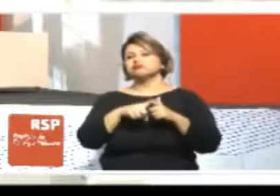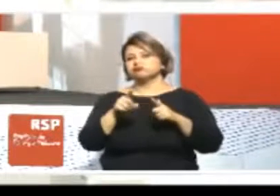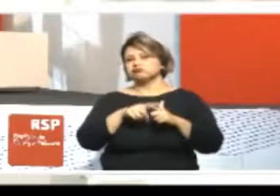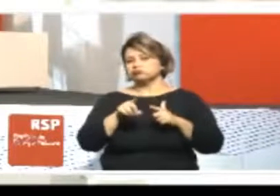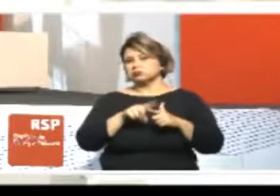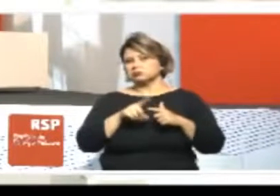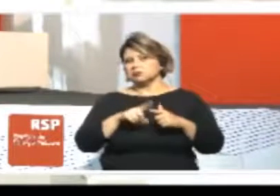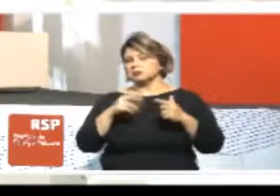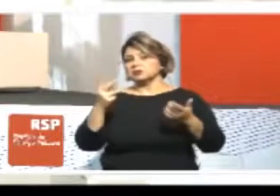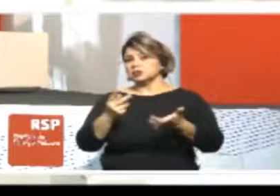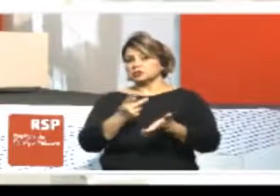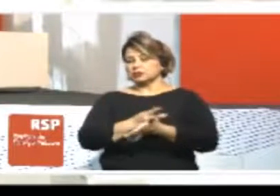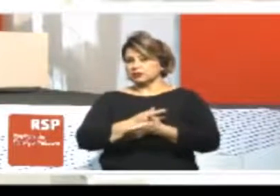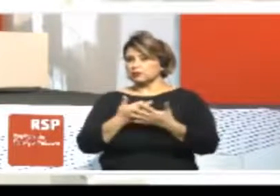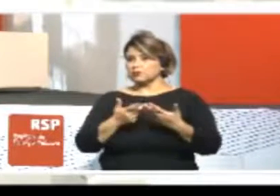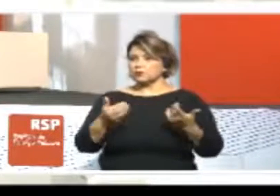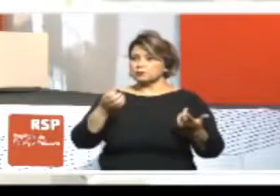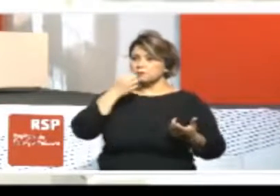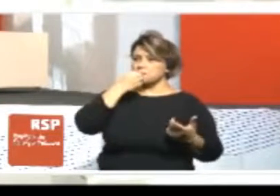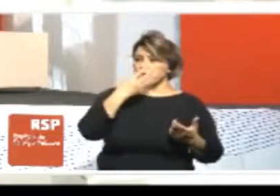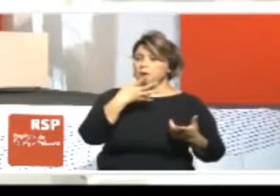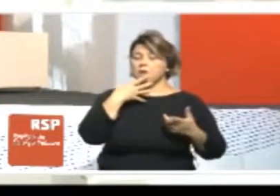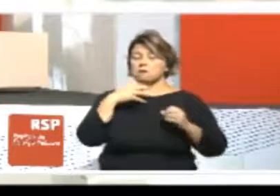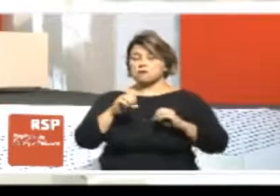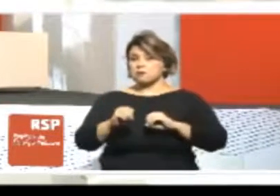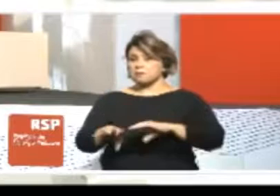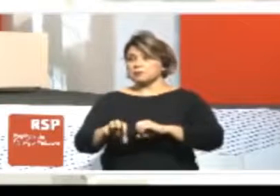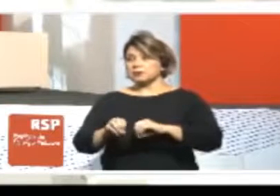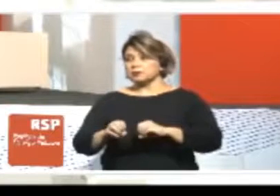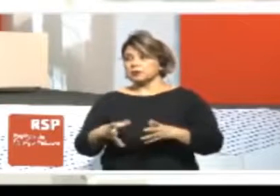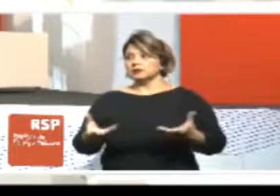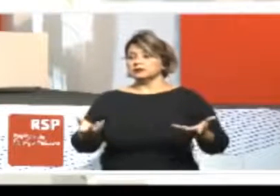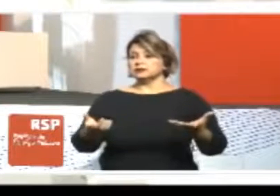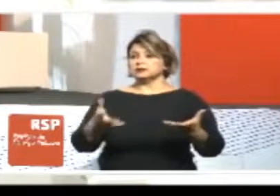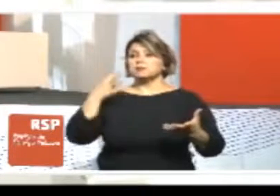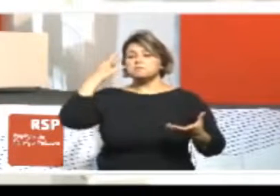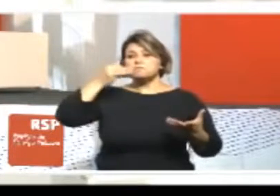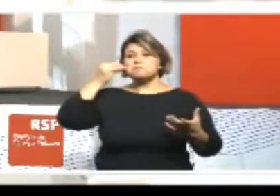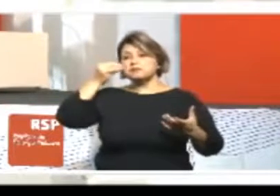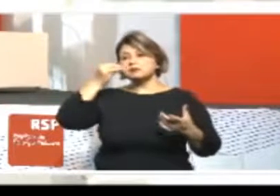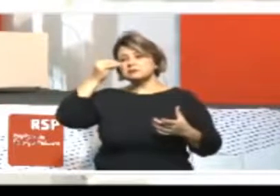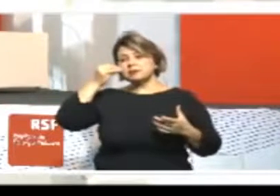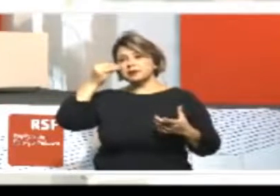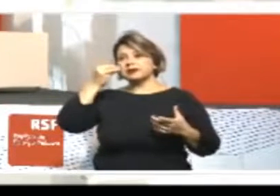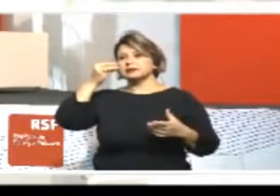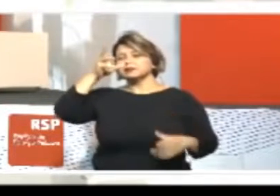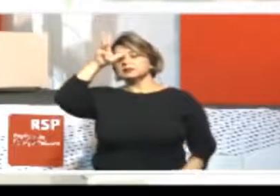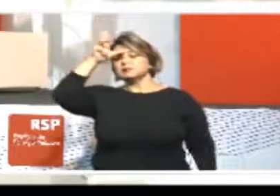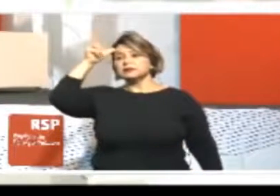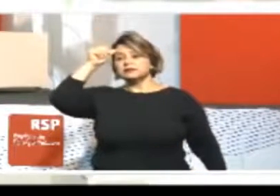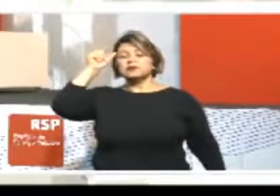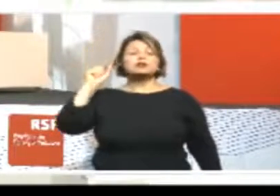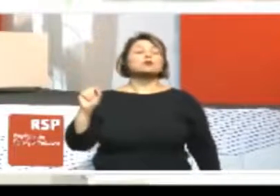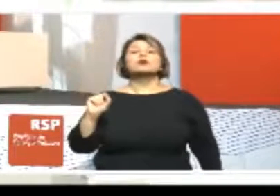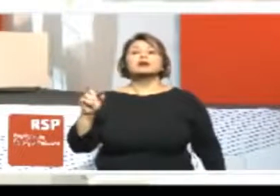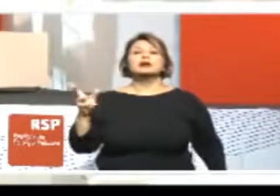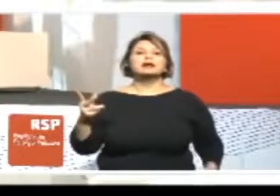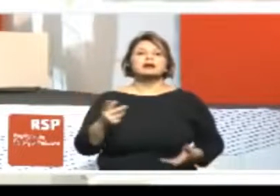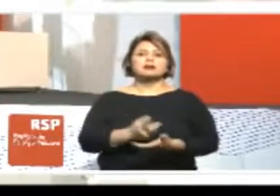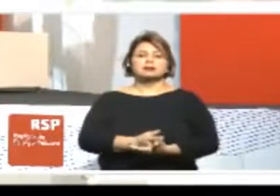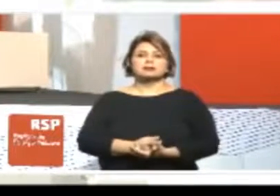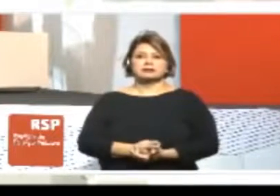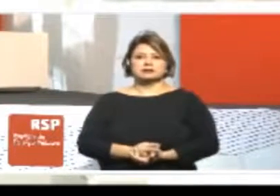beneficios que educación y experiencia del alcalde le traían al municipio. ¿Qué encontramos en el análisis estadístico? Como ustedes